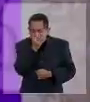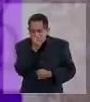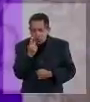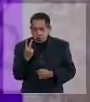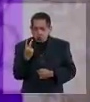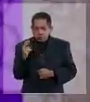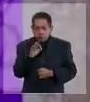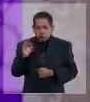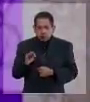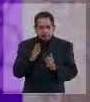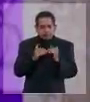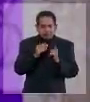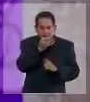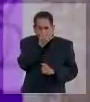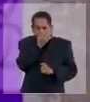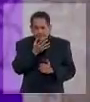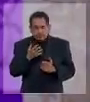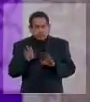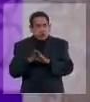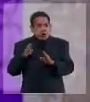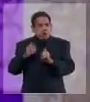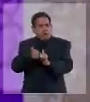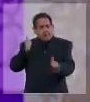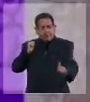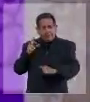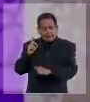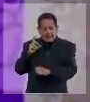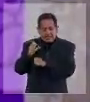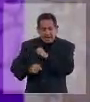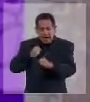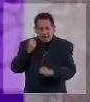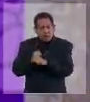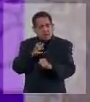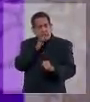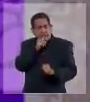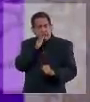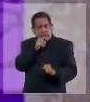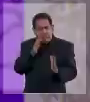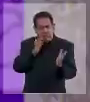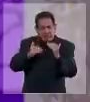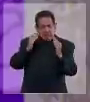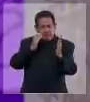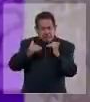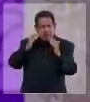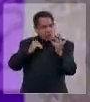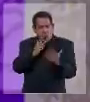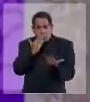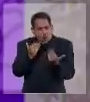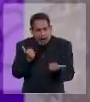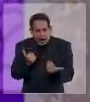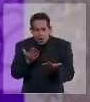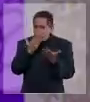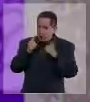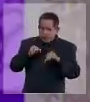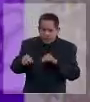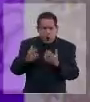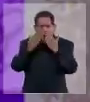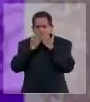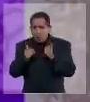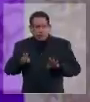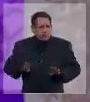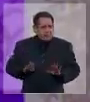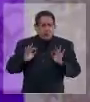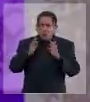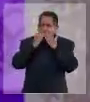2%. Pero esto es 30 años. Si no hay crecimiento, no hay empleos. Si no hay empleos, no hay bienestar. Si no hay bienestar, no hay paz, no hay